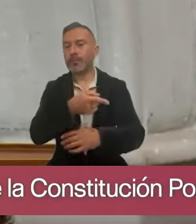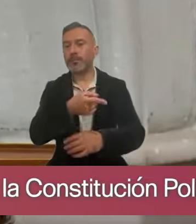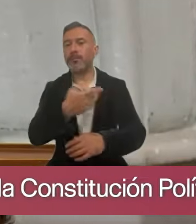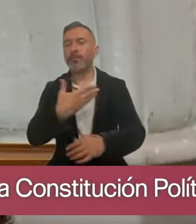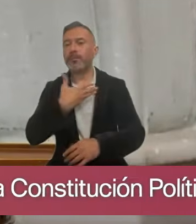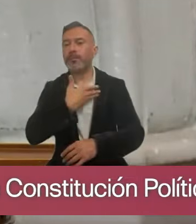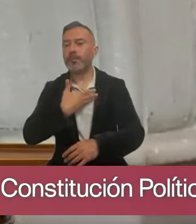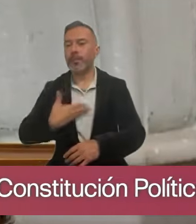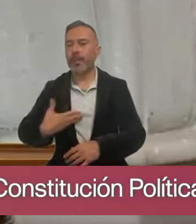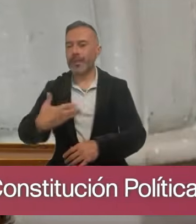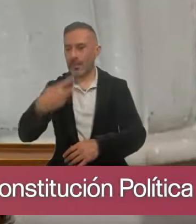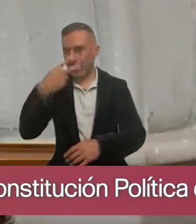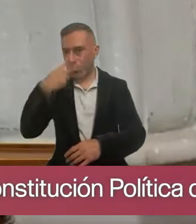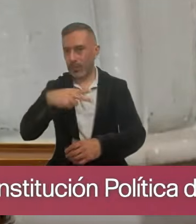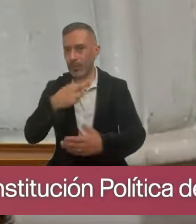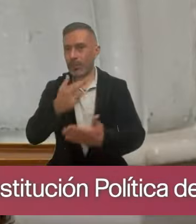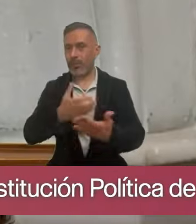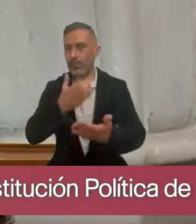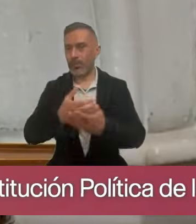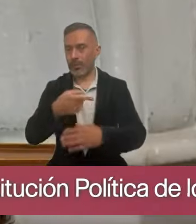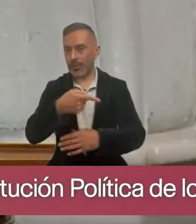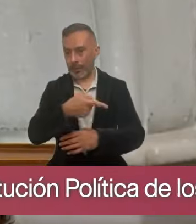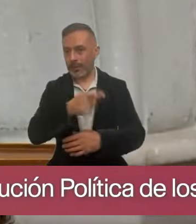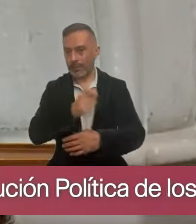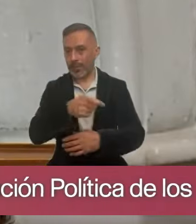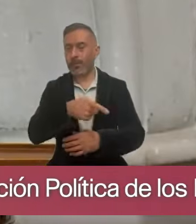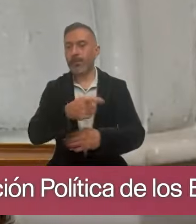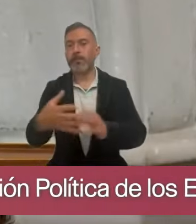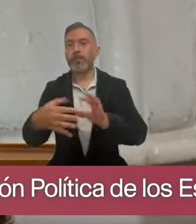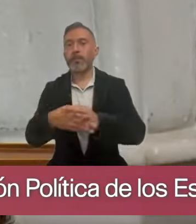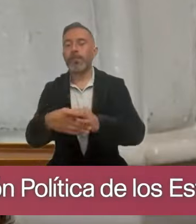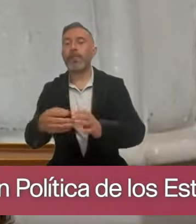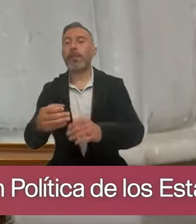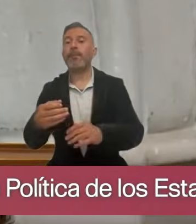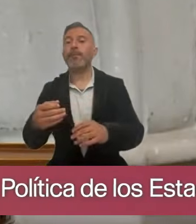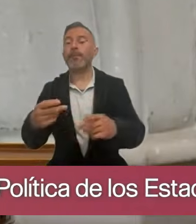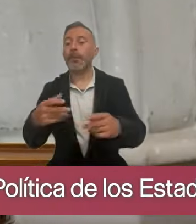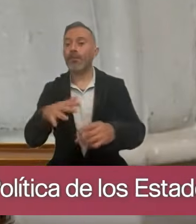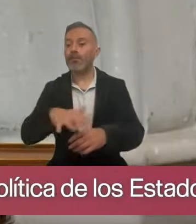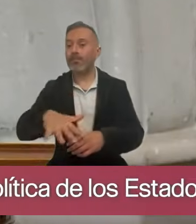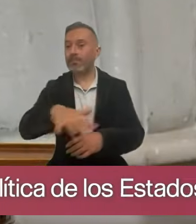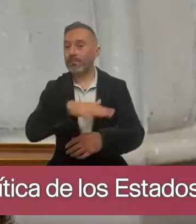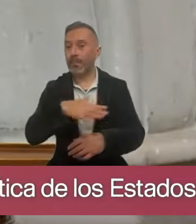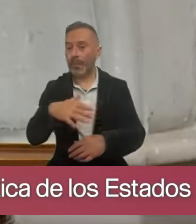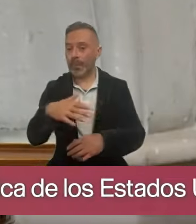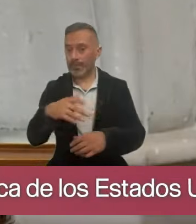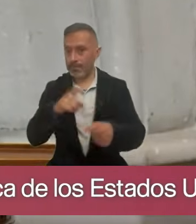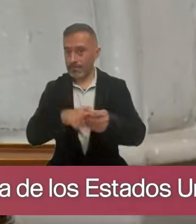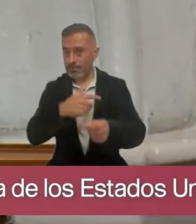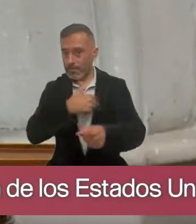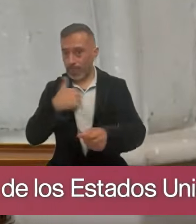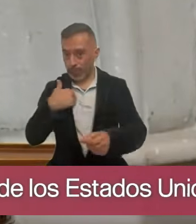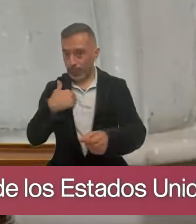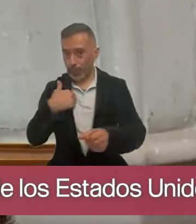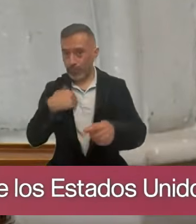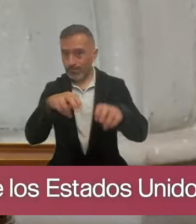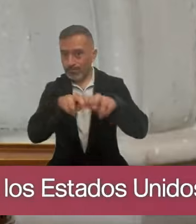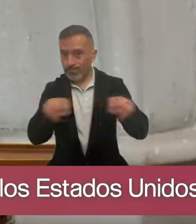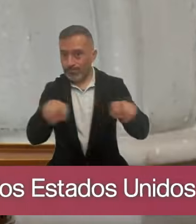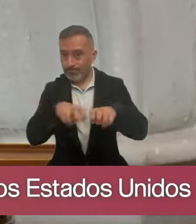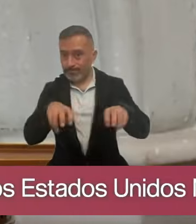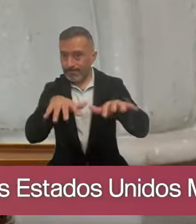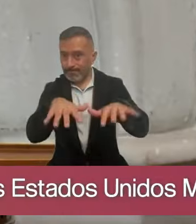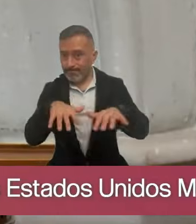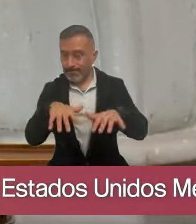Presidencia de la República, con aprobación de las 2/3 partes de las personas integrantes presentes y en